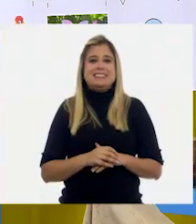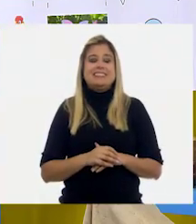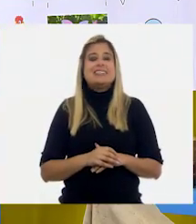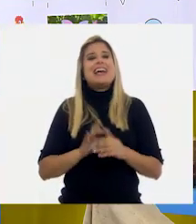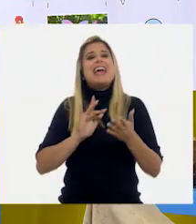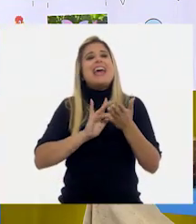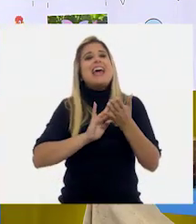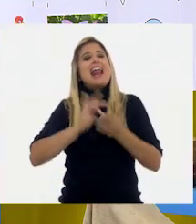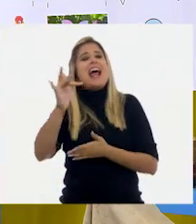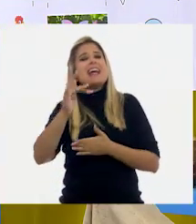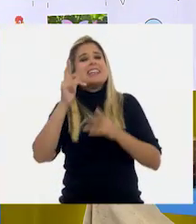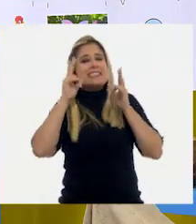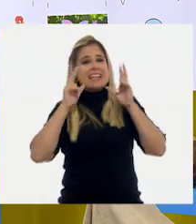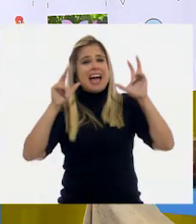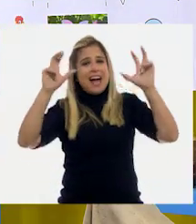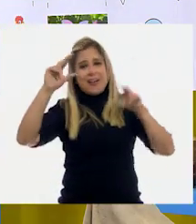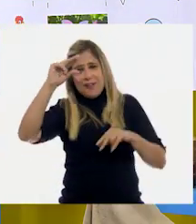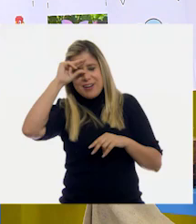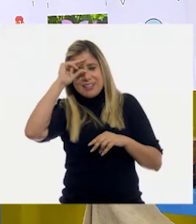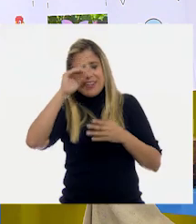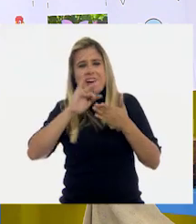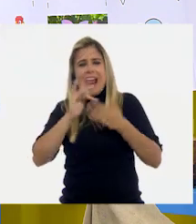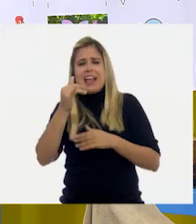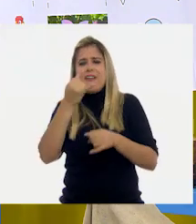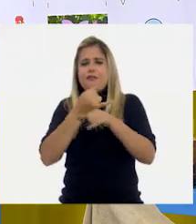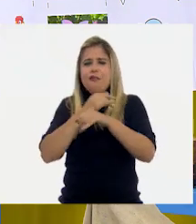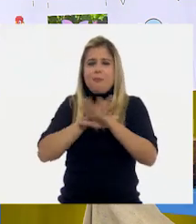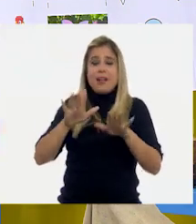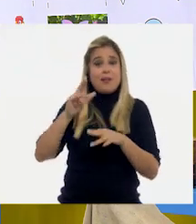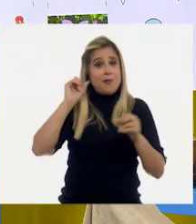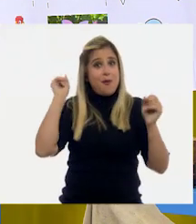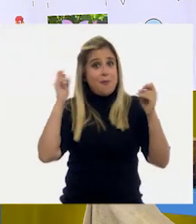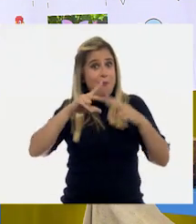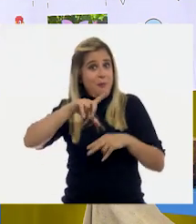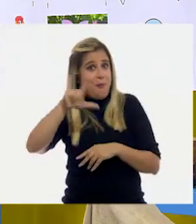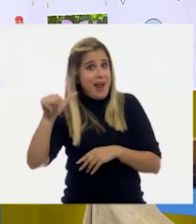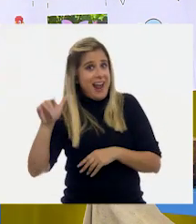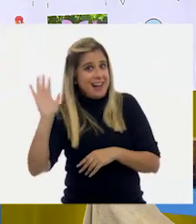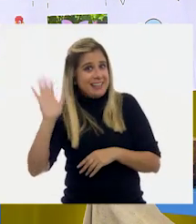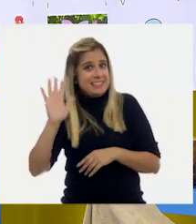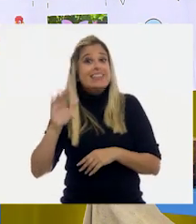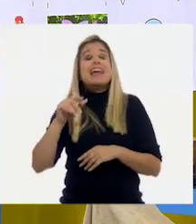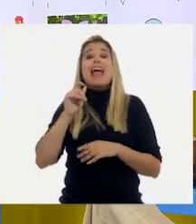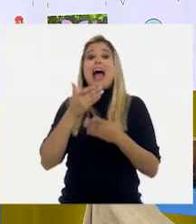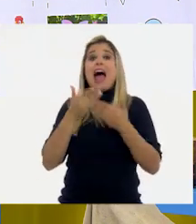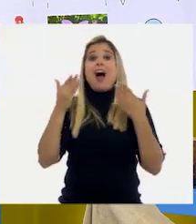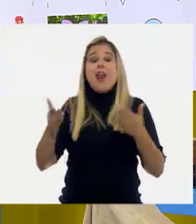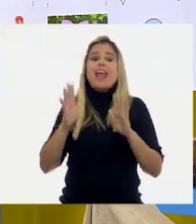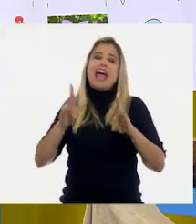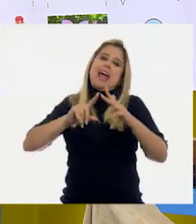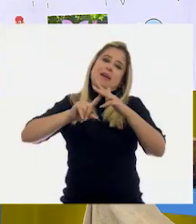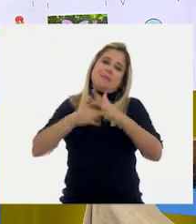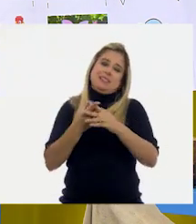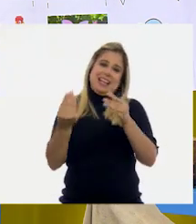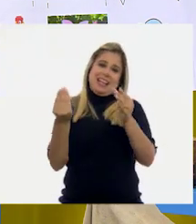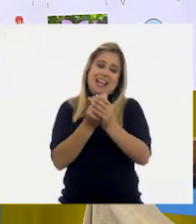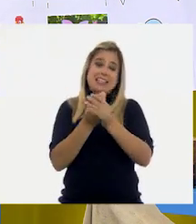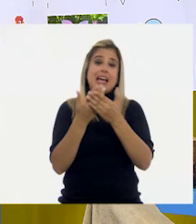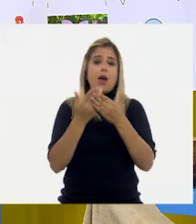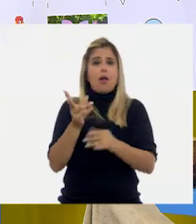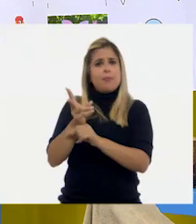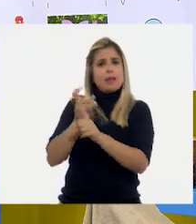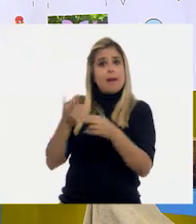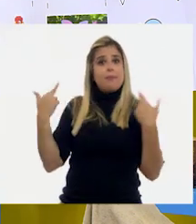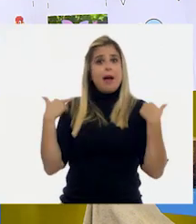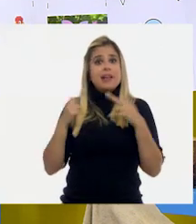Muchas gracias, Jolisto. Gracias por esa cápsula tan informativa. Nos vemos luego. Ahora sí, podemos comenzar con nuestra clase. Y para eso quisiera invitar a la